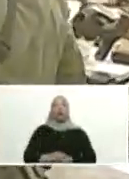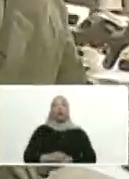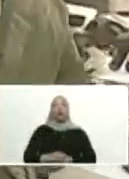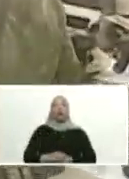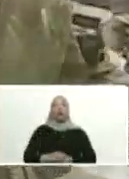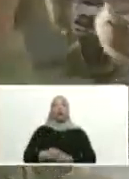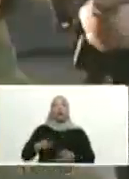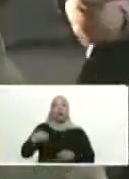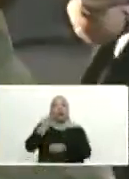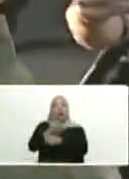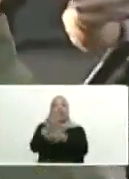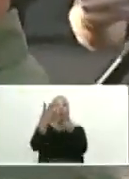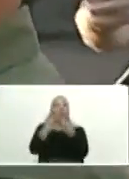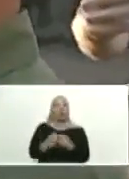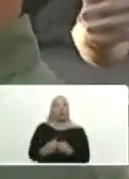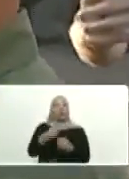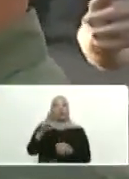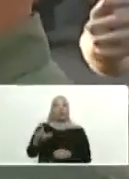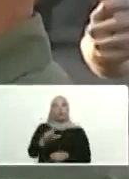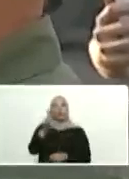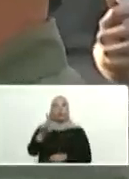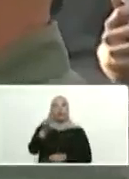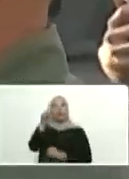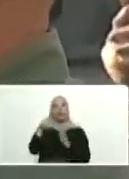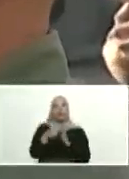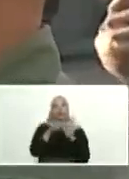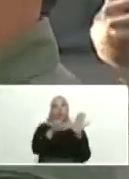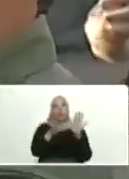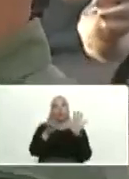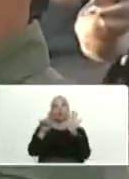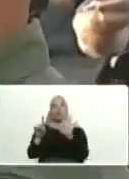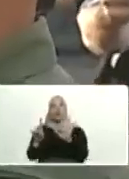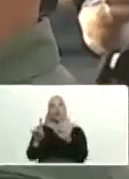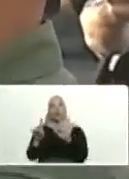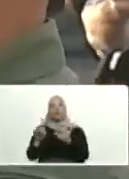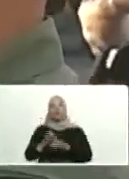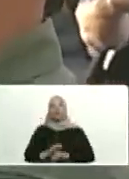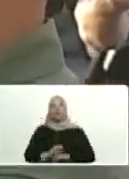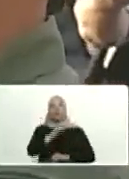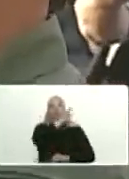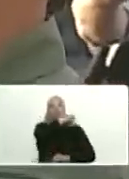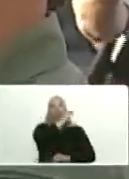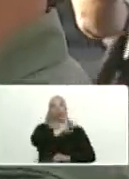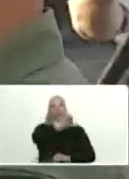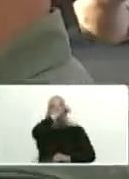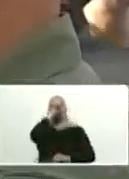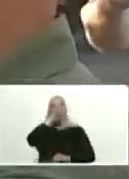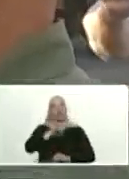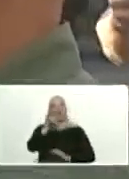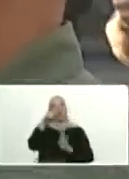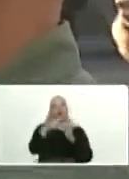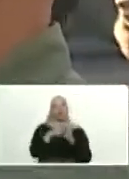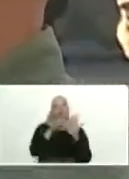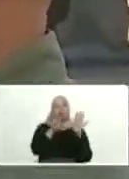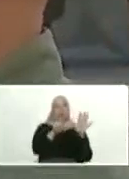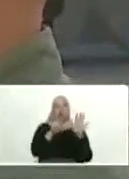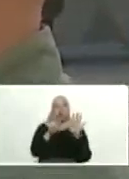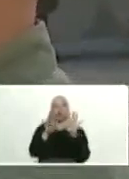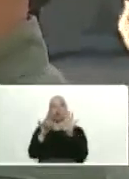qué promociones es usted de julio de 1996 Coronel Julián mellado Coronel Julián mellado 1996